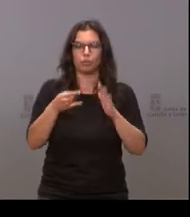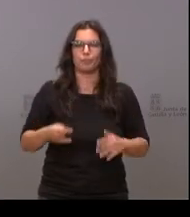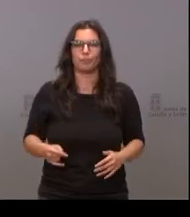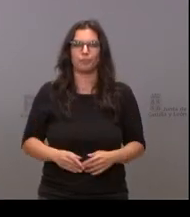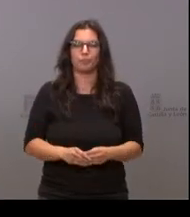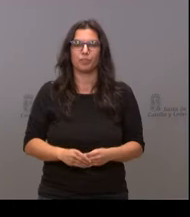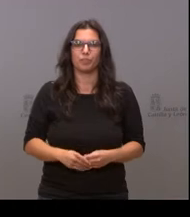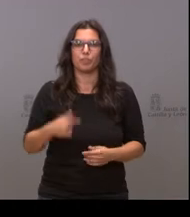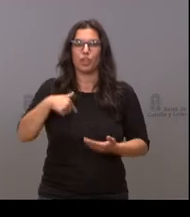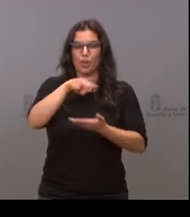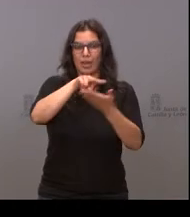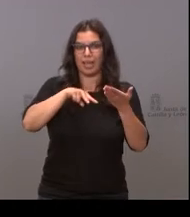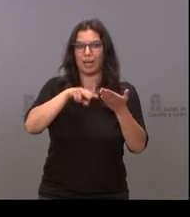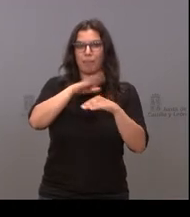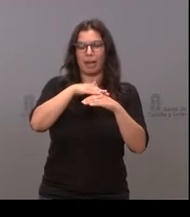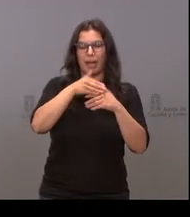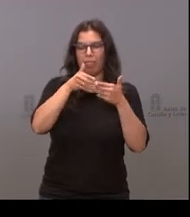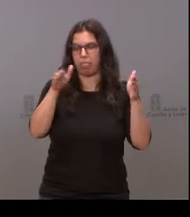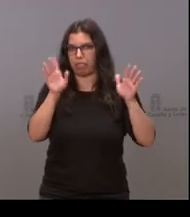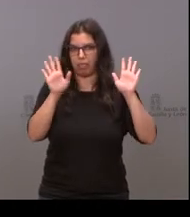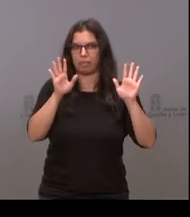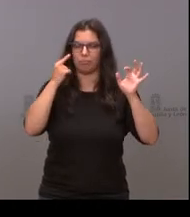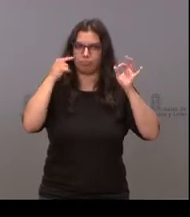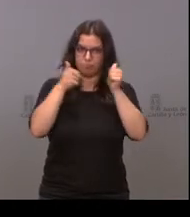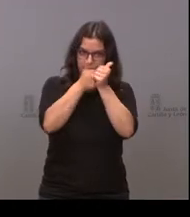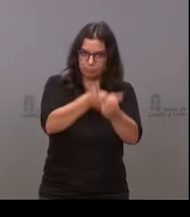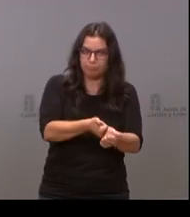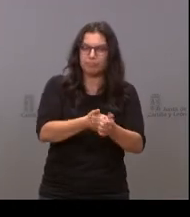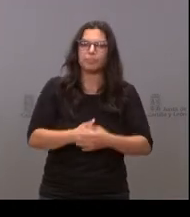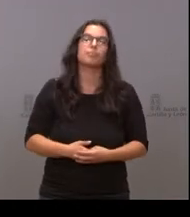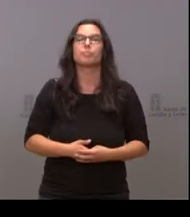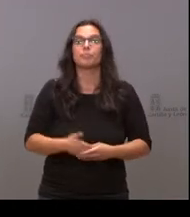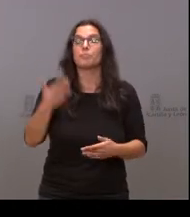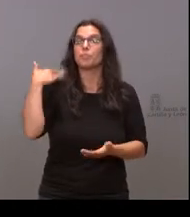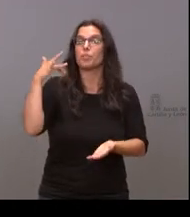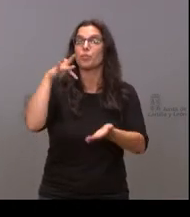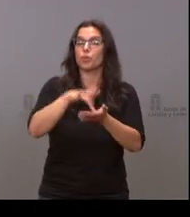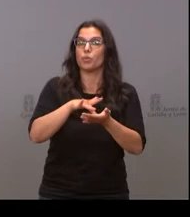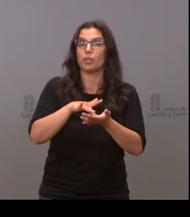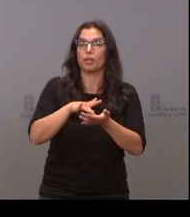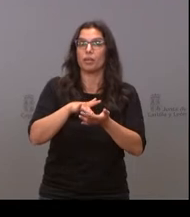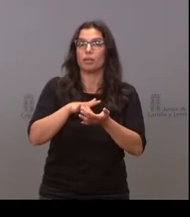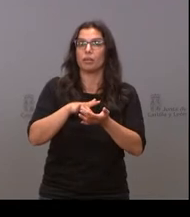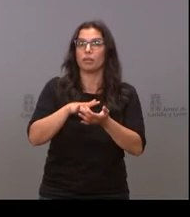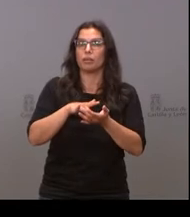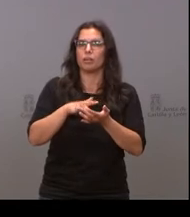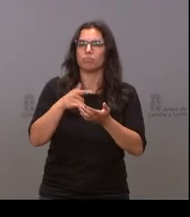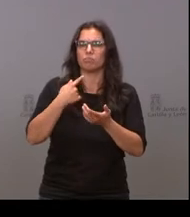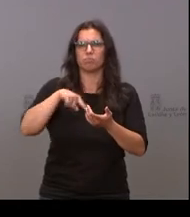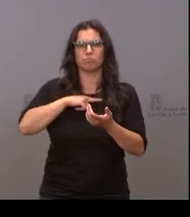y lo voy a leer para no perderme y es y dice que el otro día lo hemos preguntado muchos